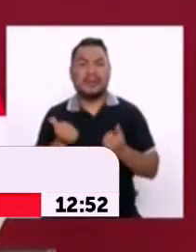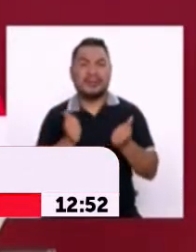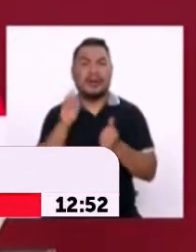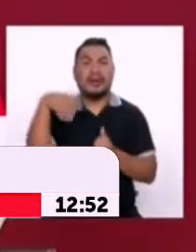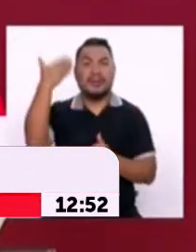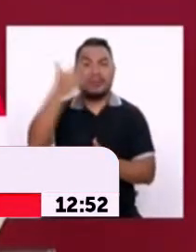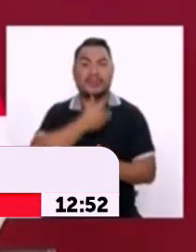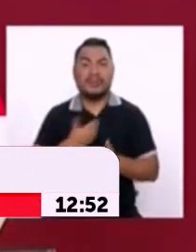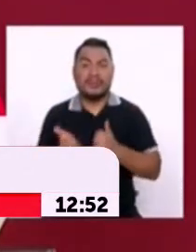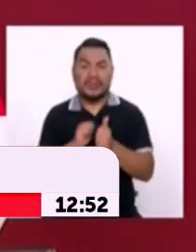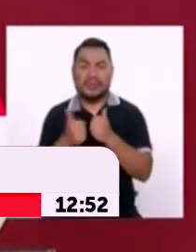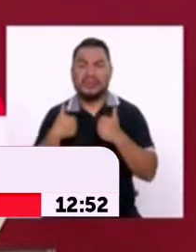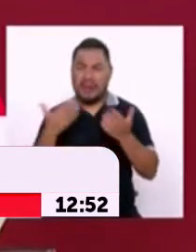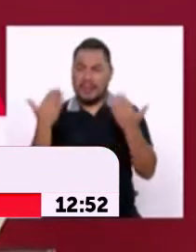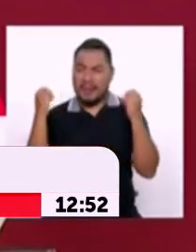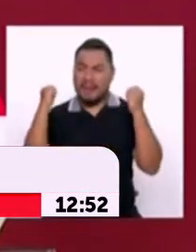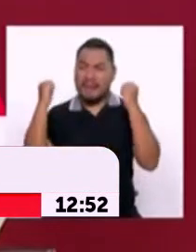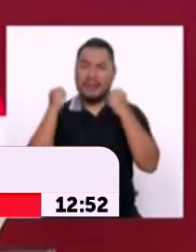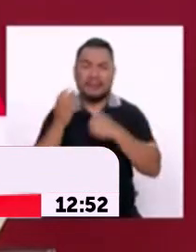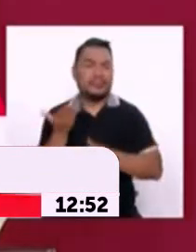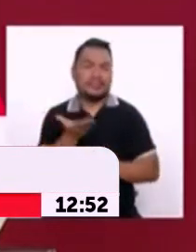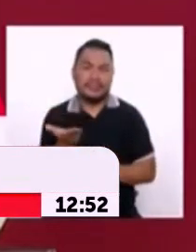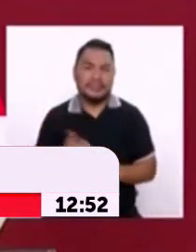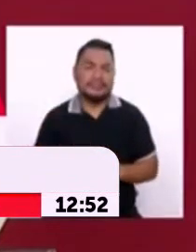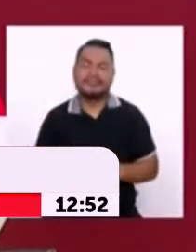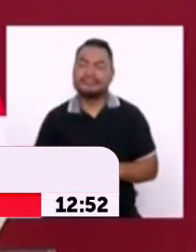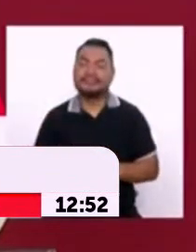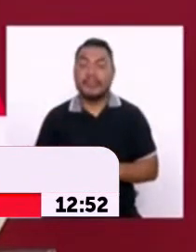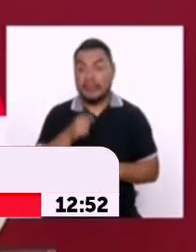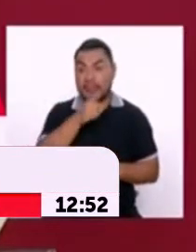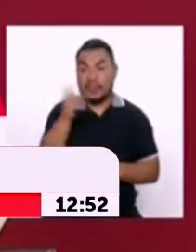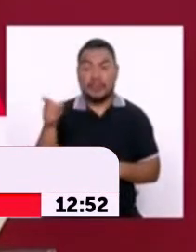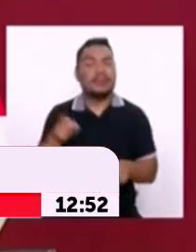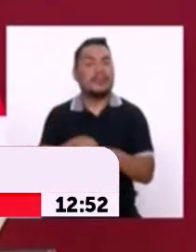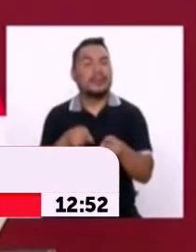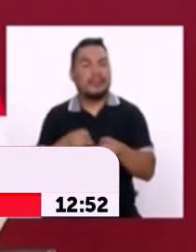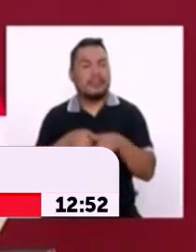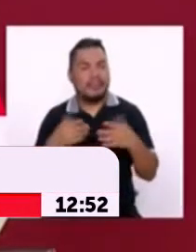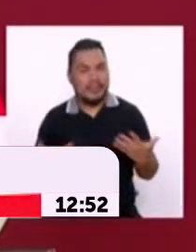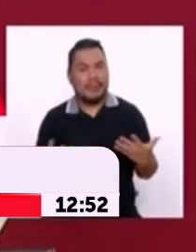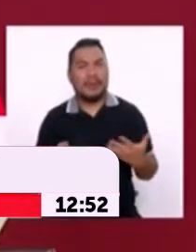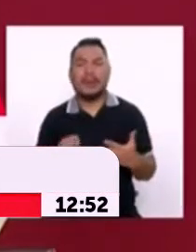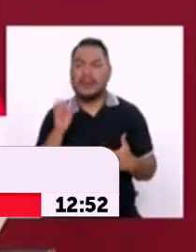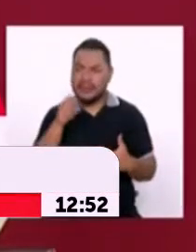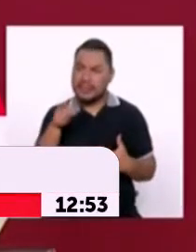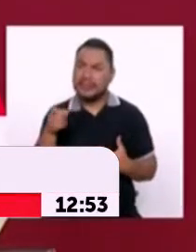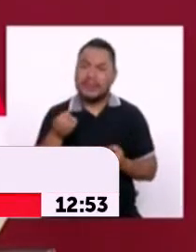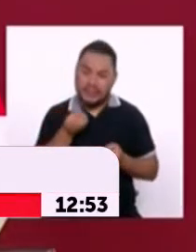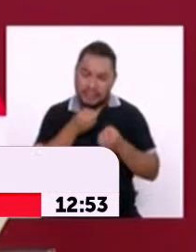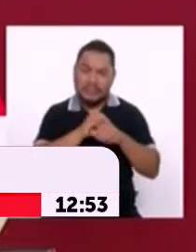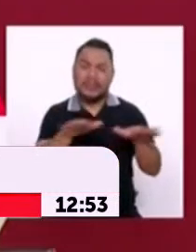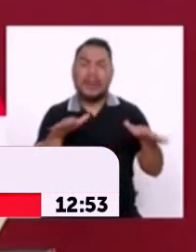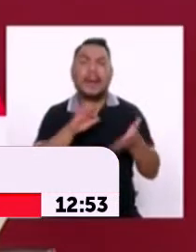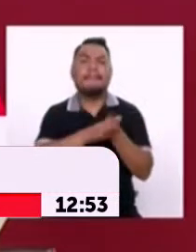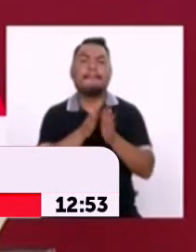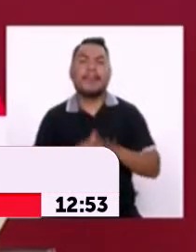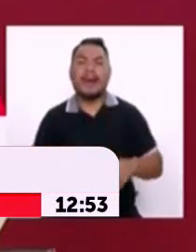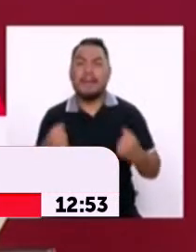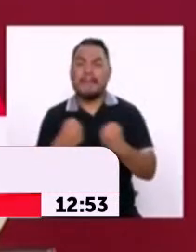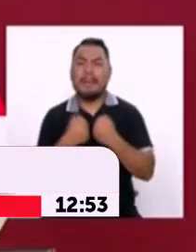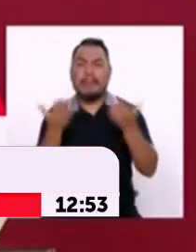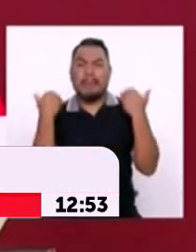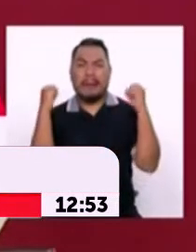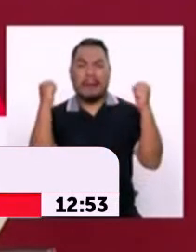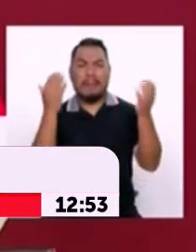en las próximas elecciones. Pues ustedes también sean portadores de la paz y no de